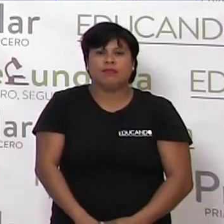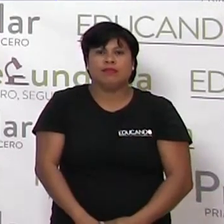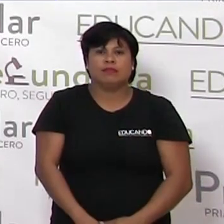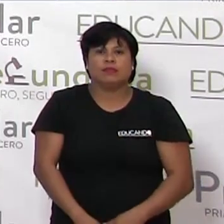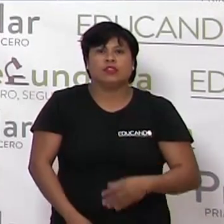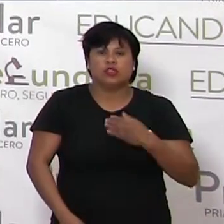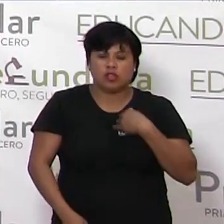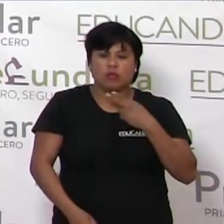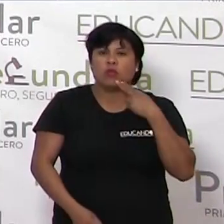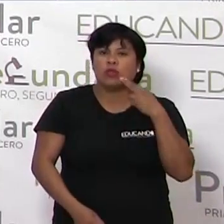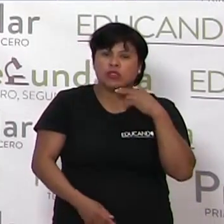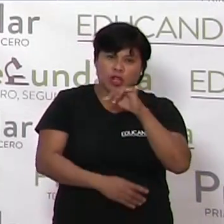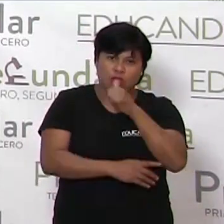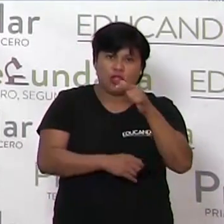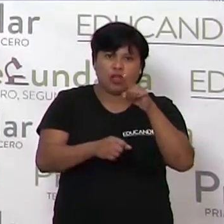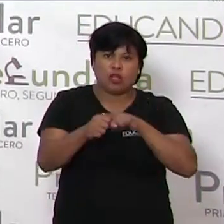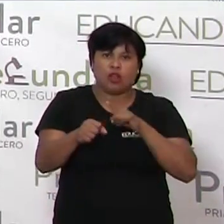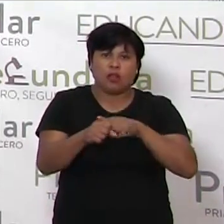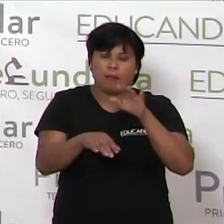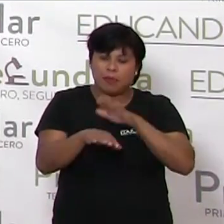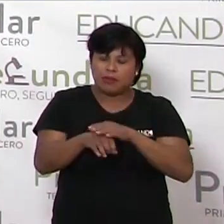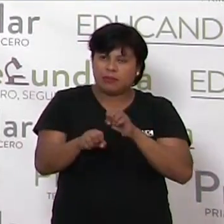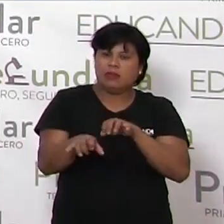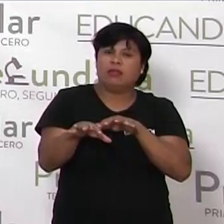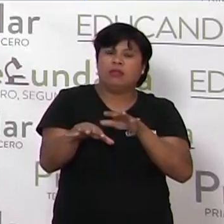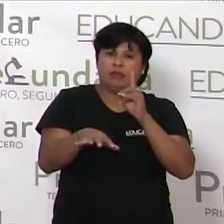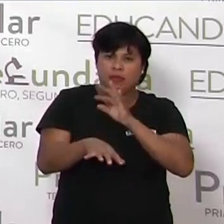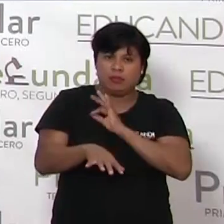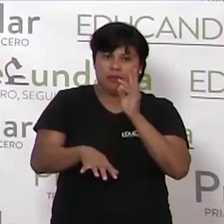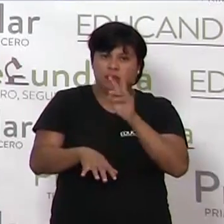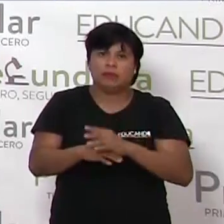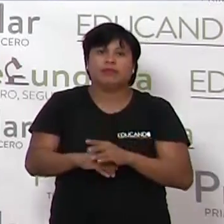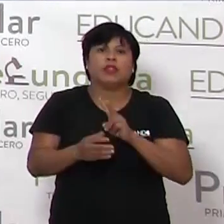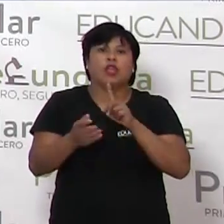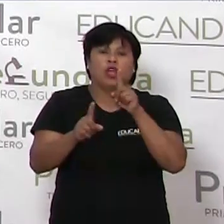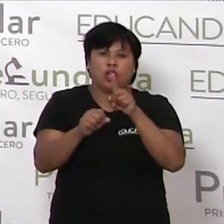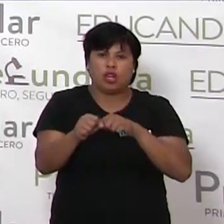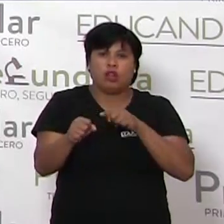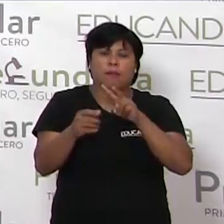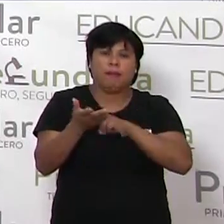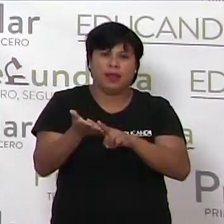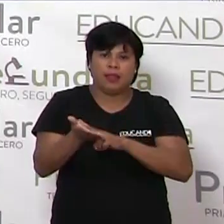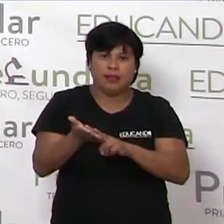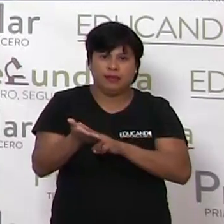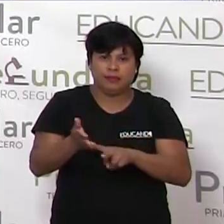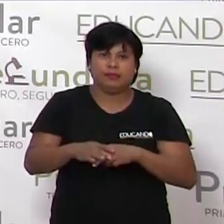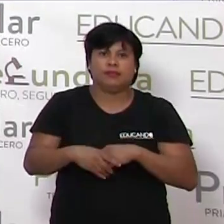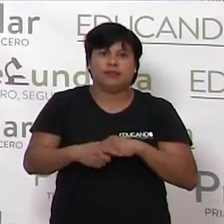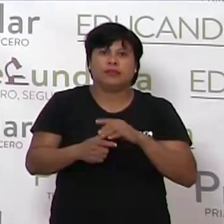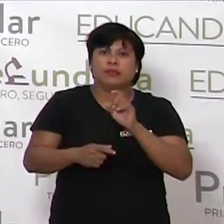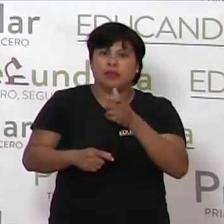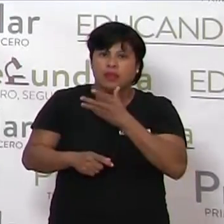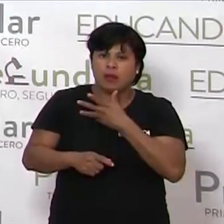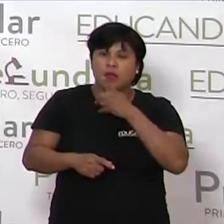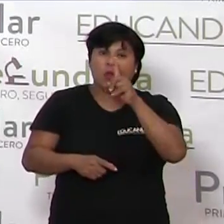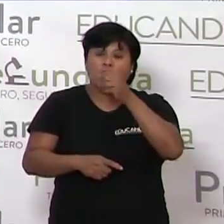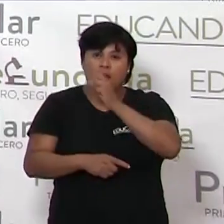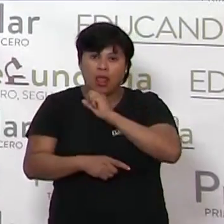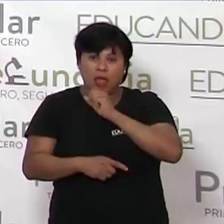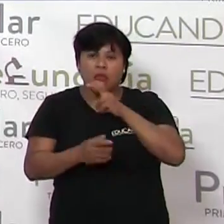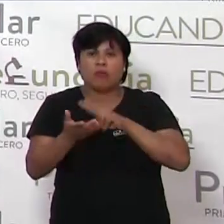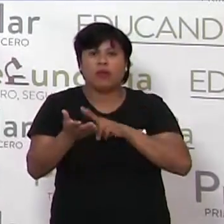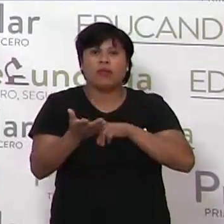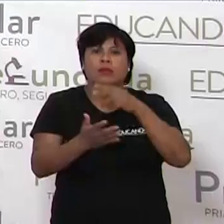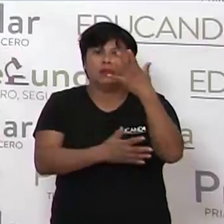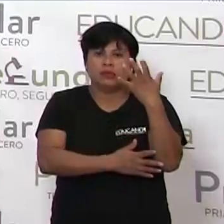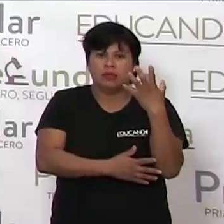Voy a utilizar otro color que se distinga un poquito más. Verde. ¿Qué les parece el verde? Ahí está. Ya tenemos, un helado cuesta